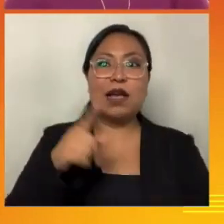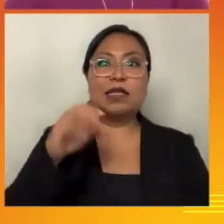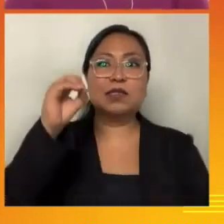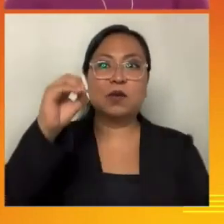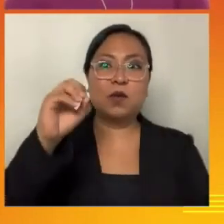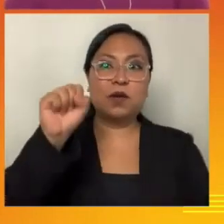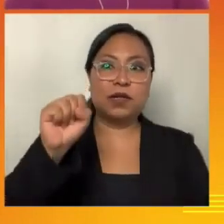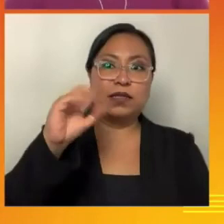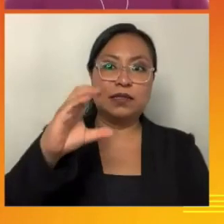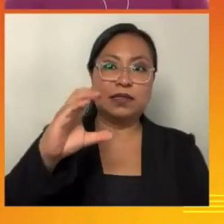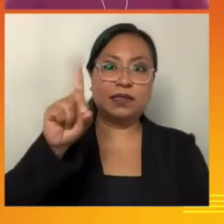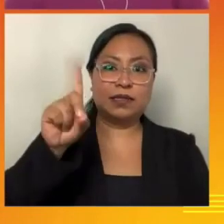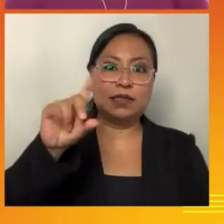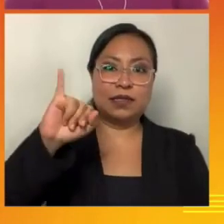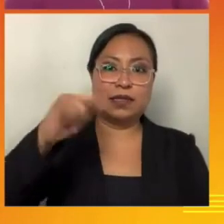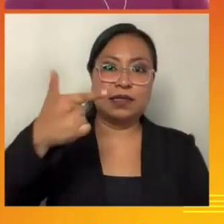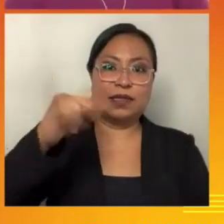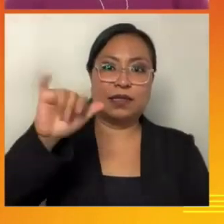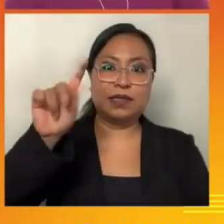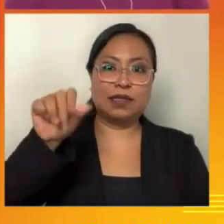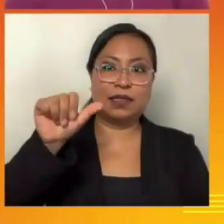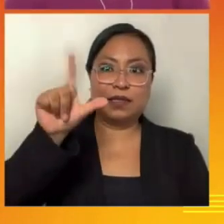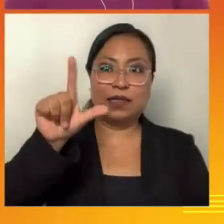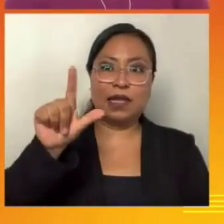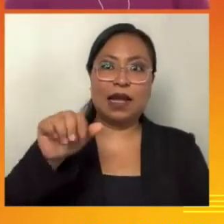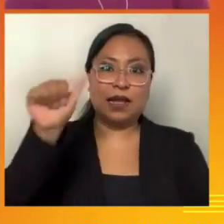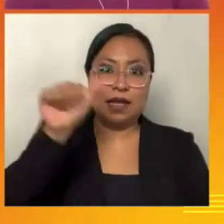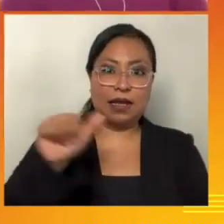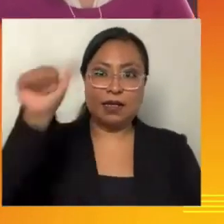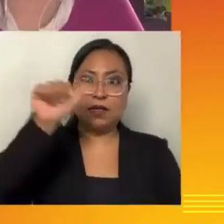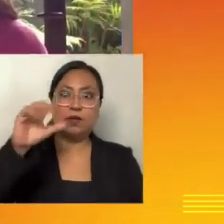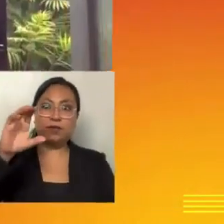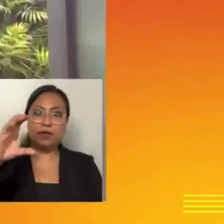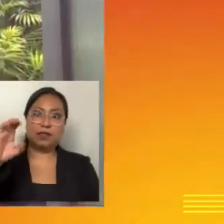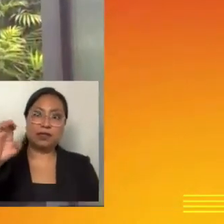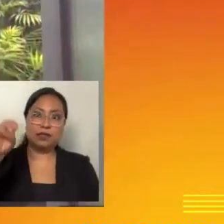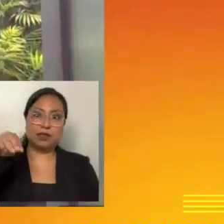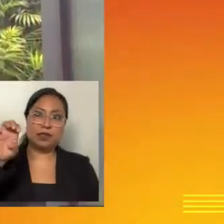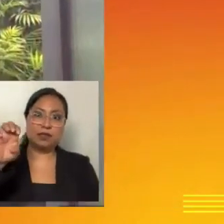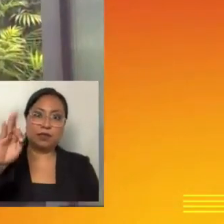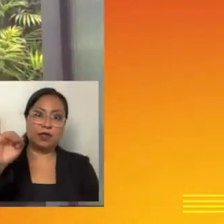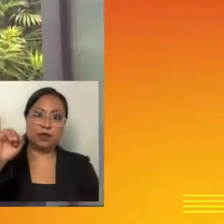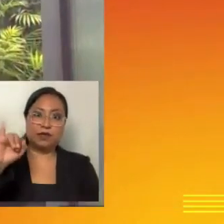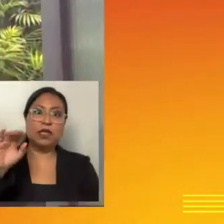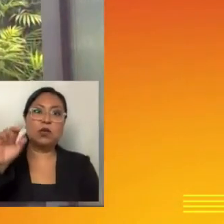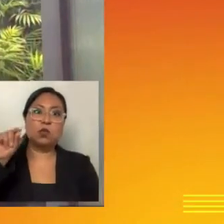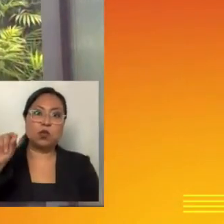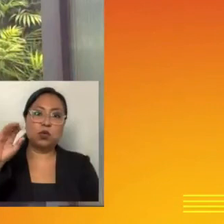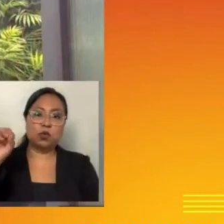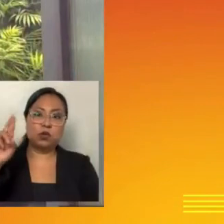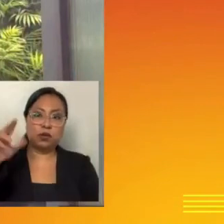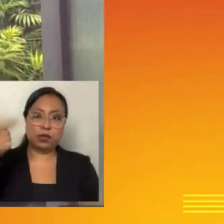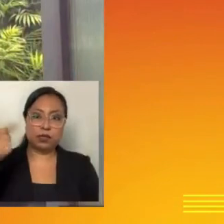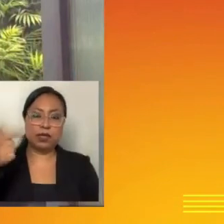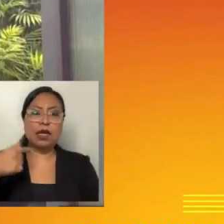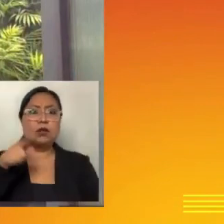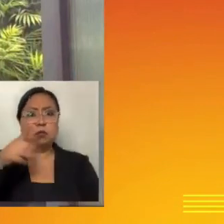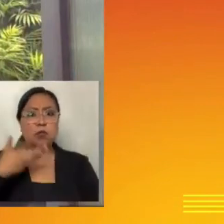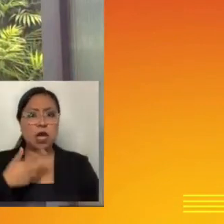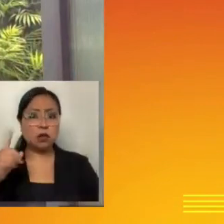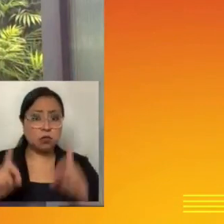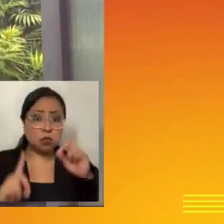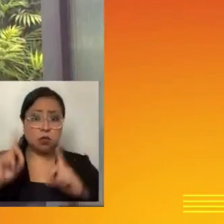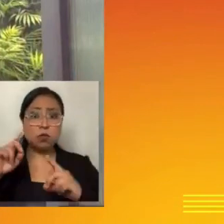oscdigital@cemefi.org. Estoy pues disponible para cualquier duda, cualquier pregunta que tengan. Pasa mucho que